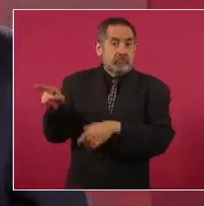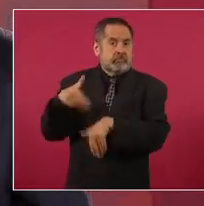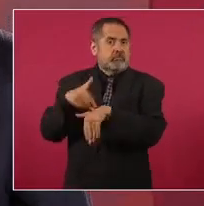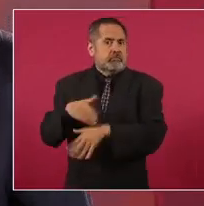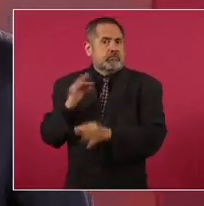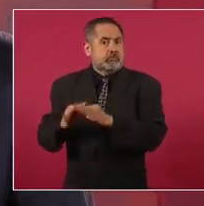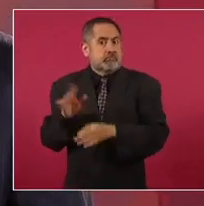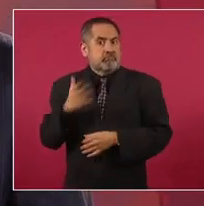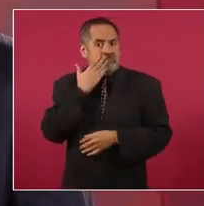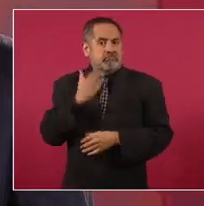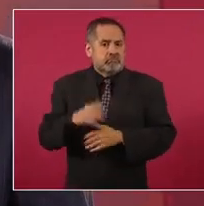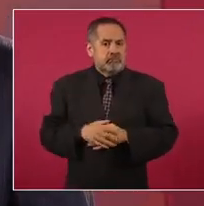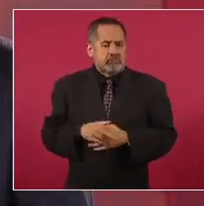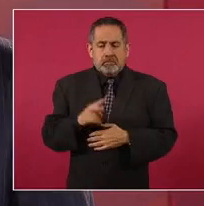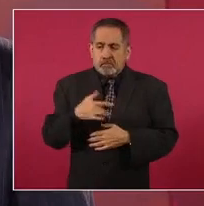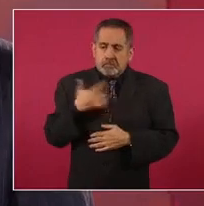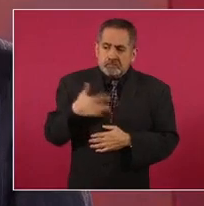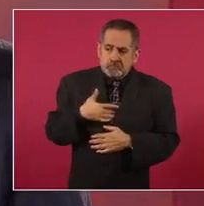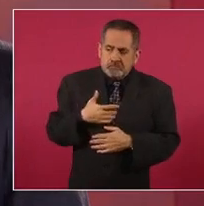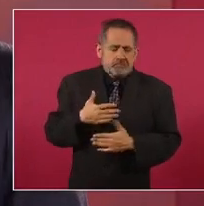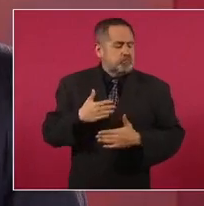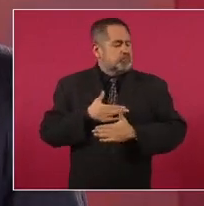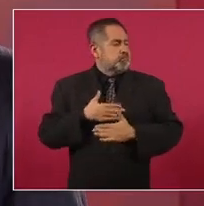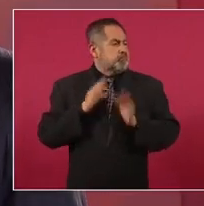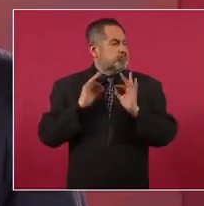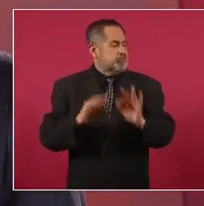Entonces estoy muy satisfecho